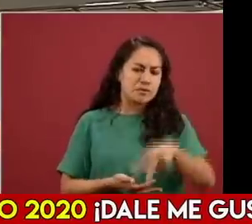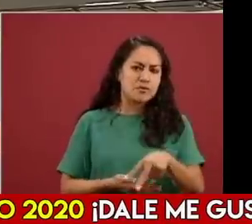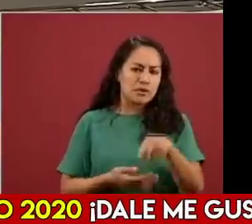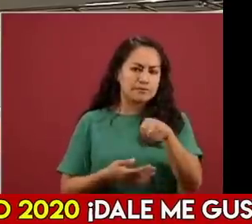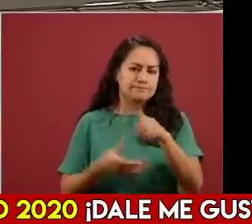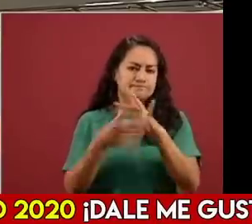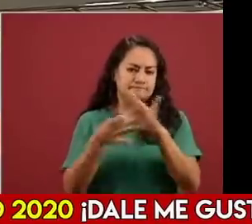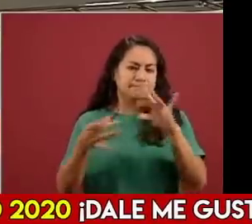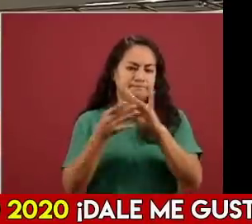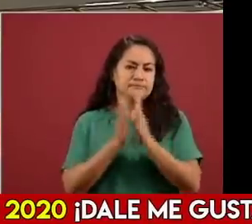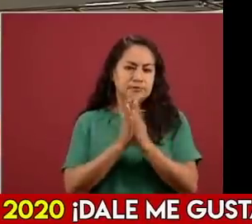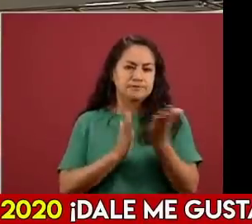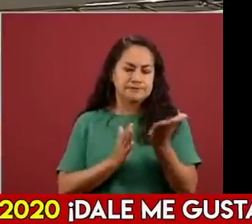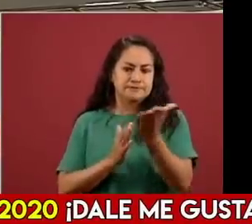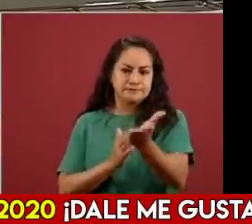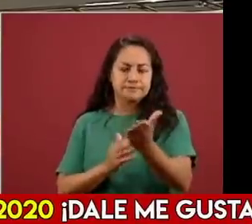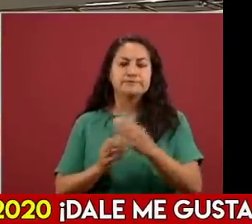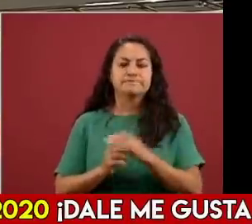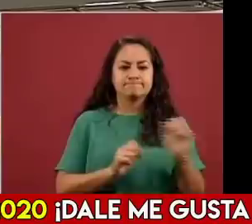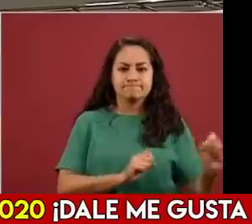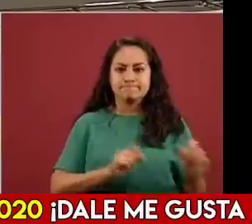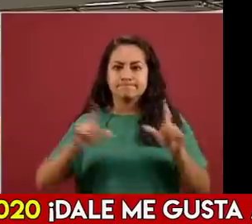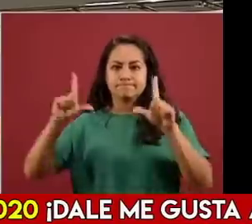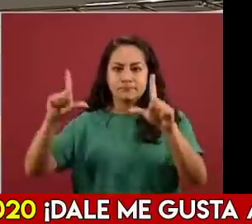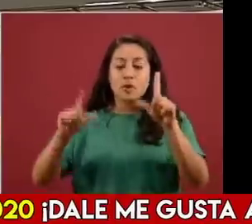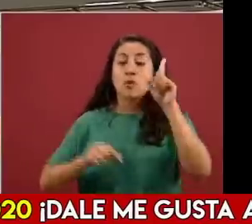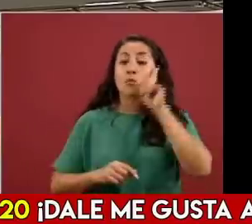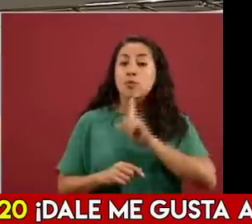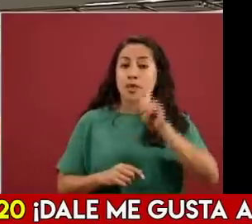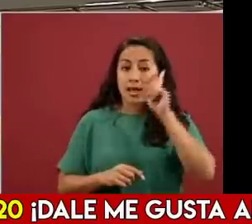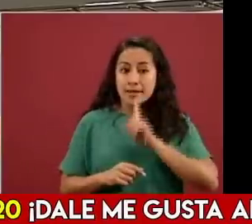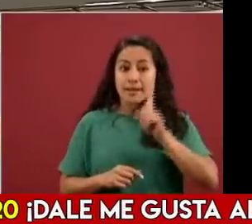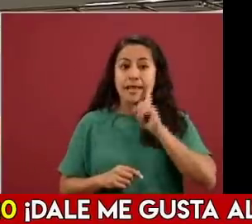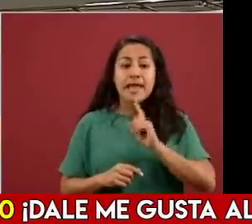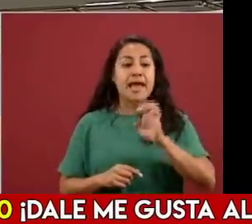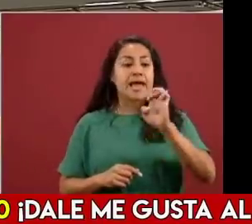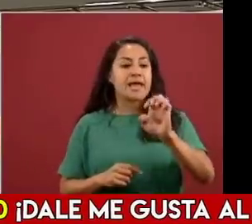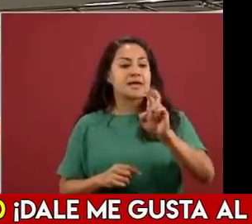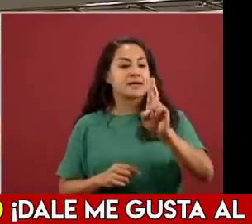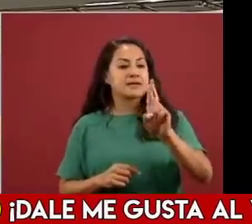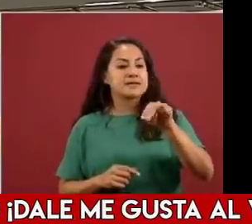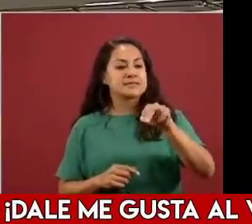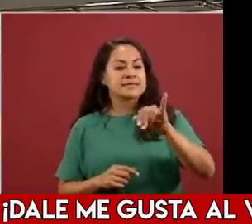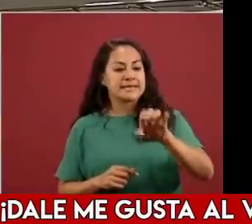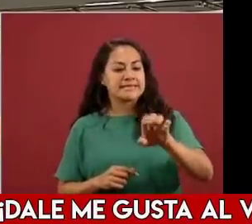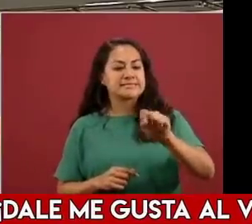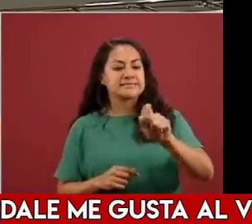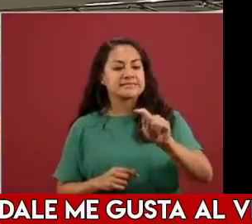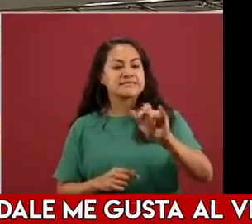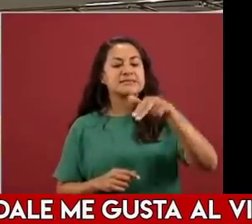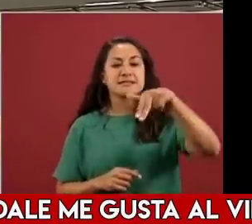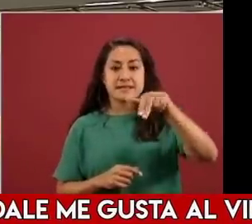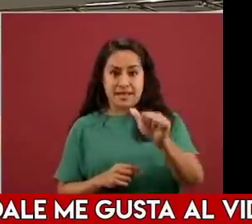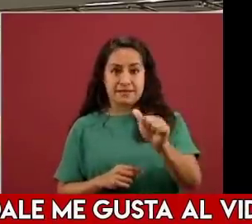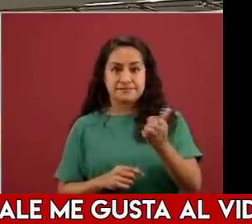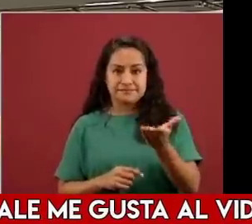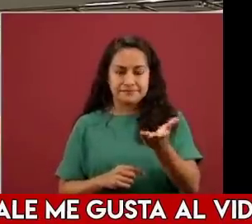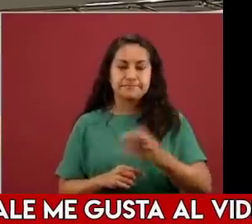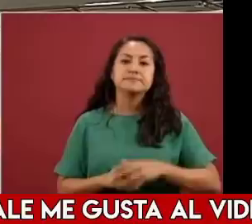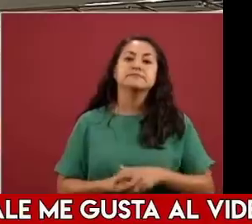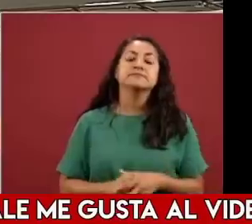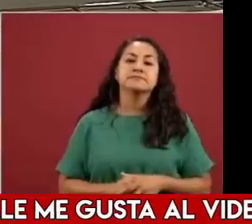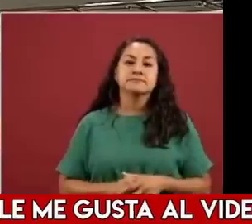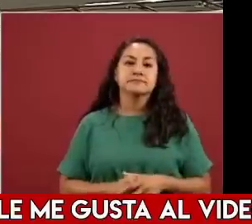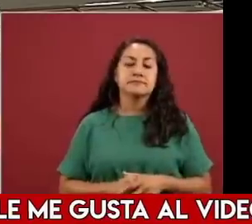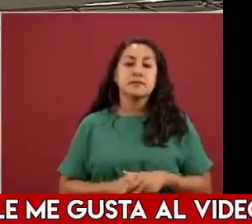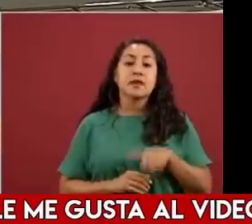la maestra fiscal de la ciudad méxico muy buenas tardes a todos y a todas saludo de